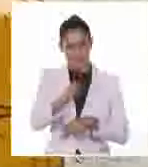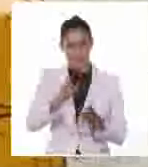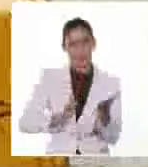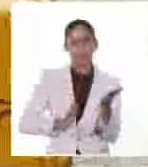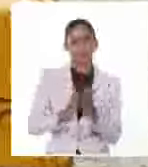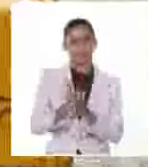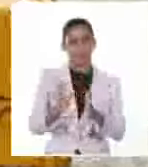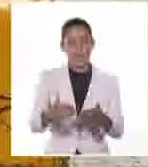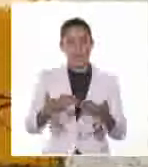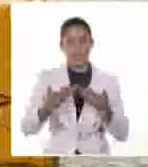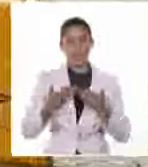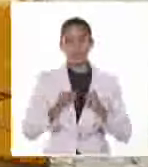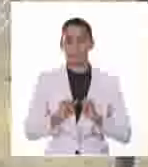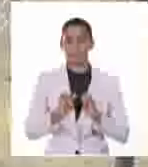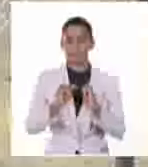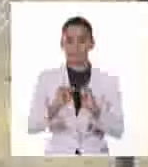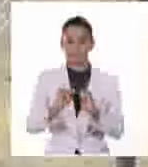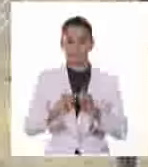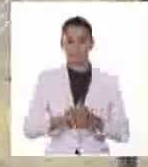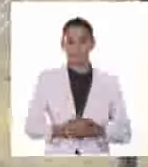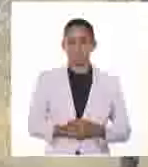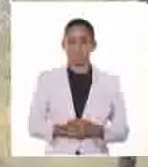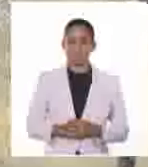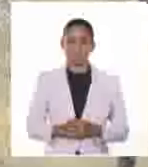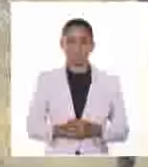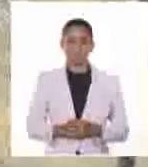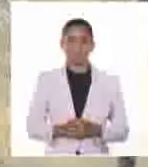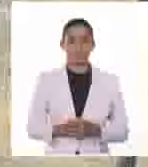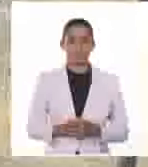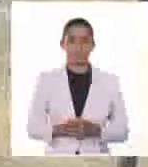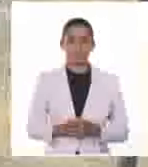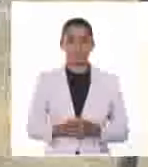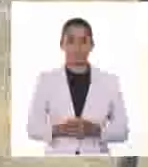camarógrafo Eide La Pera y Jordanis Rodríguez Laurencio, Canal Cubano de Noticias.